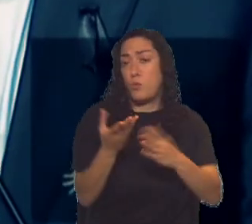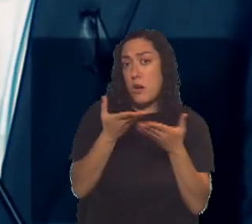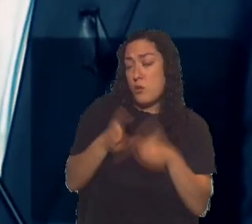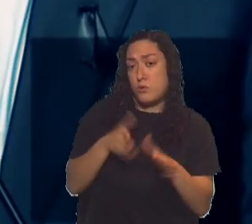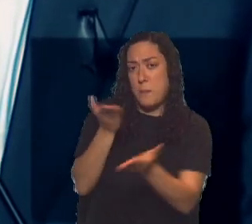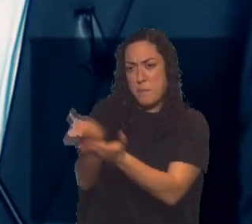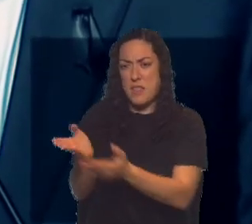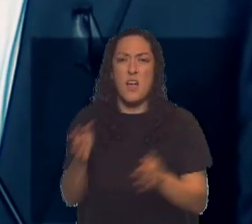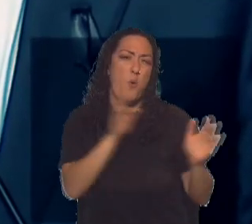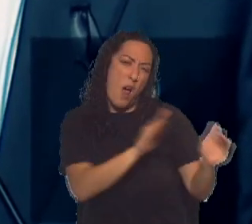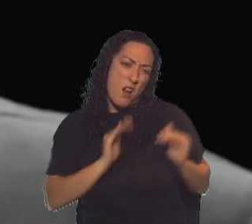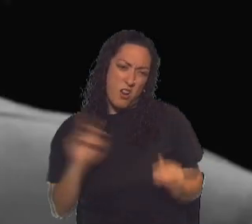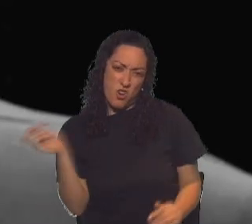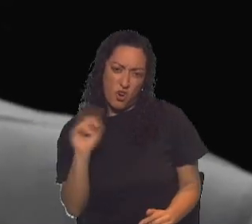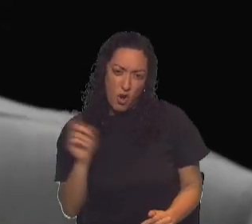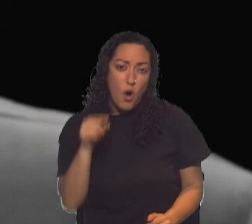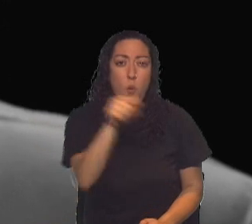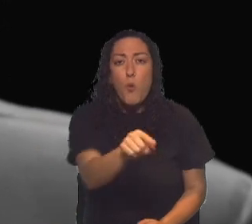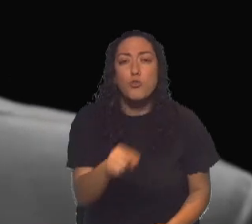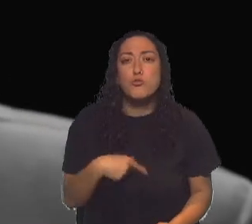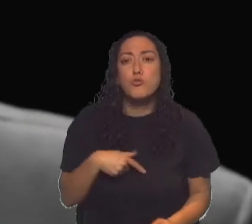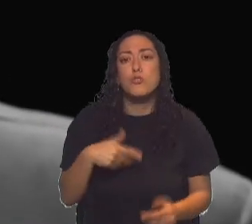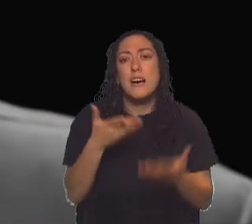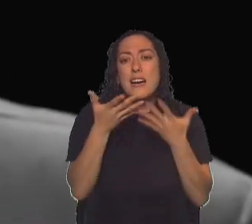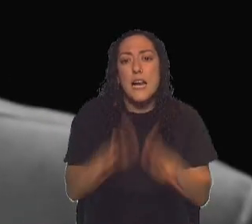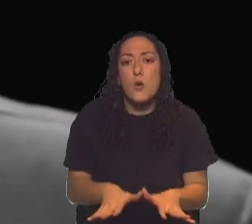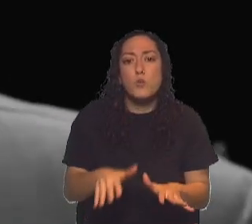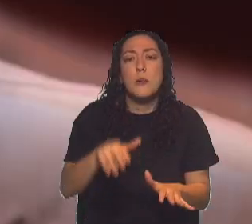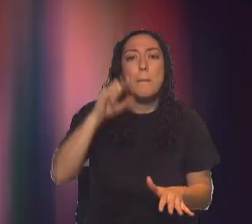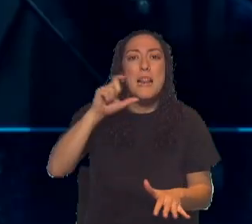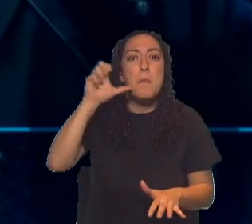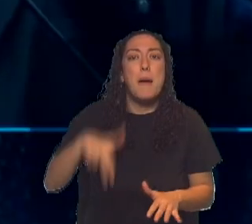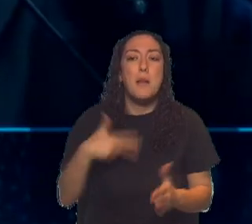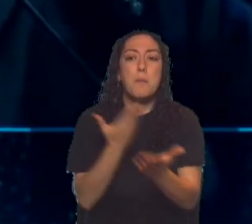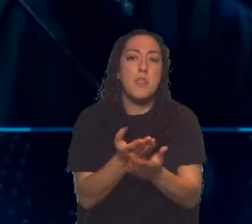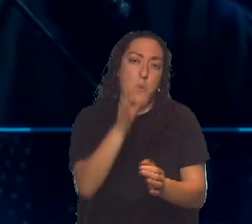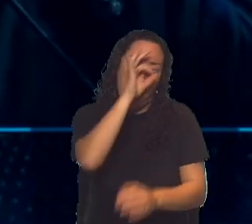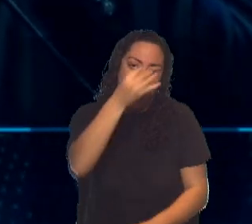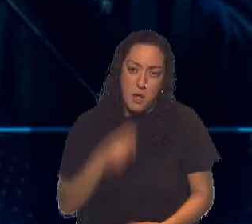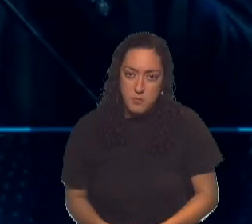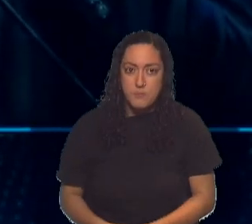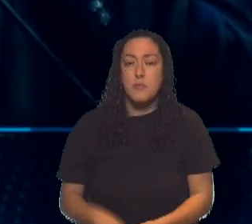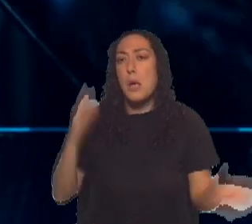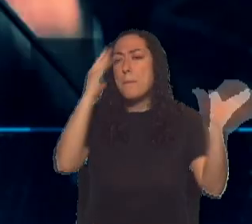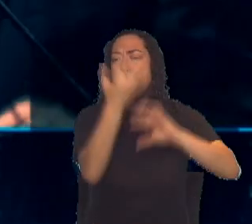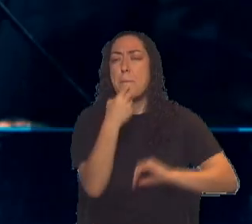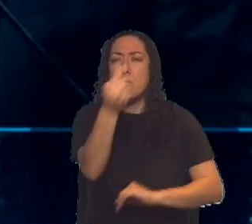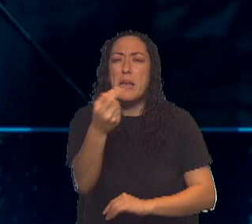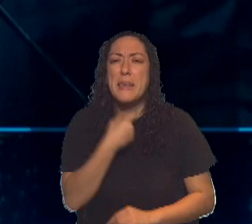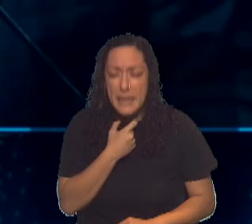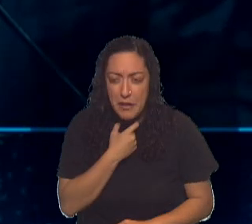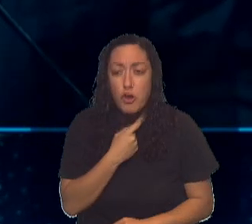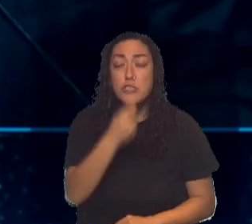y no todos somos lo mismo vos nunca pediste la renuncia de milman Quiero preguntarle si usted va a